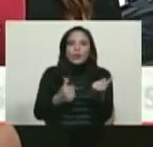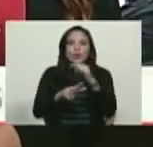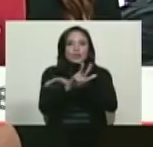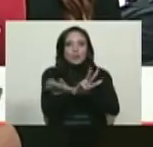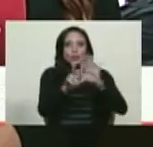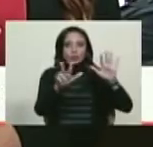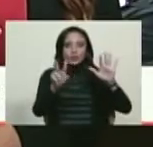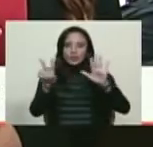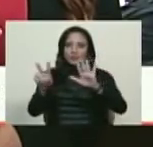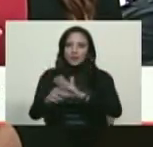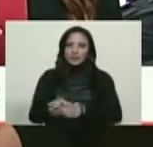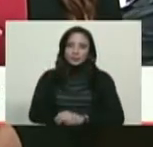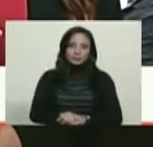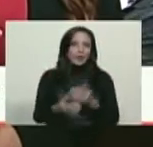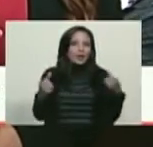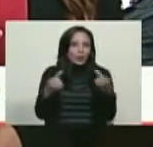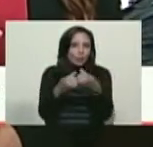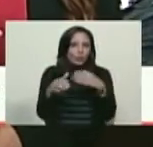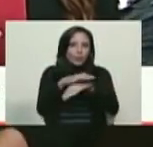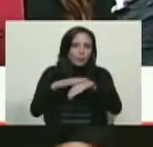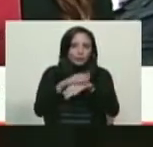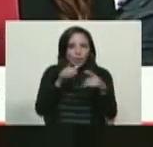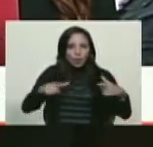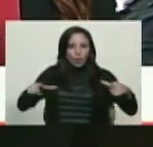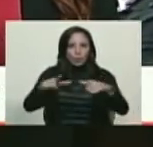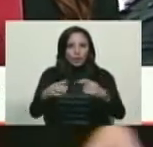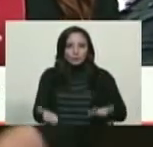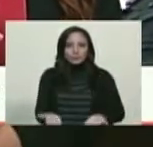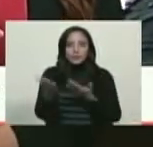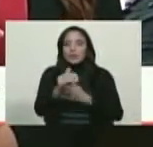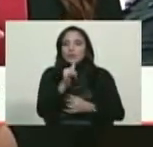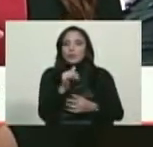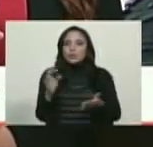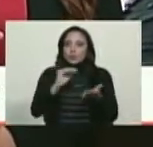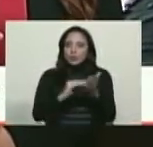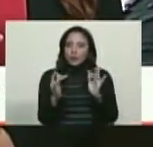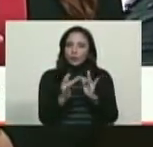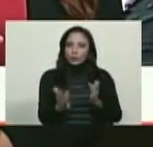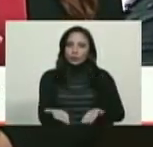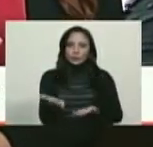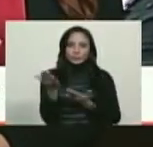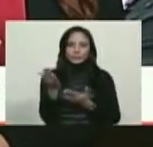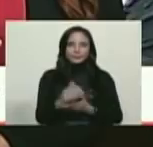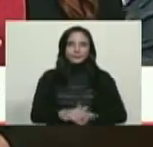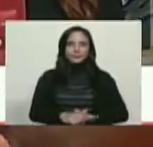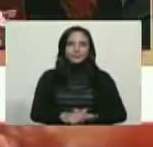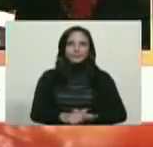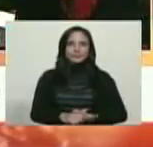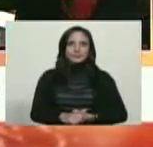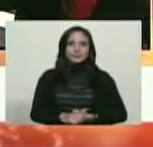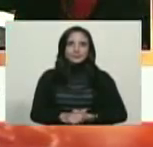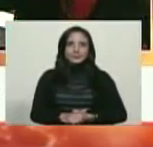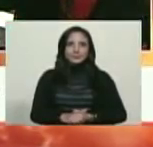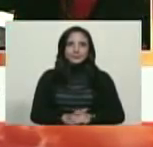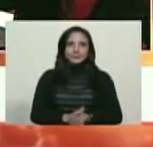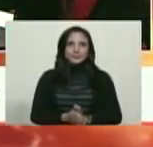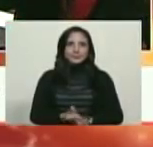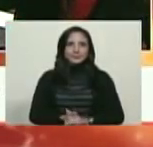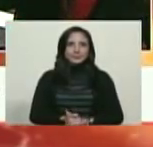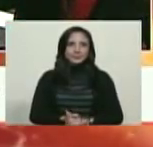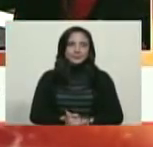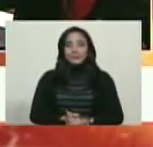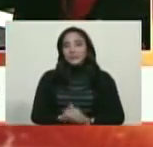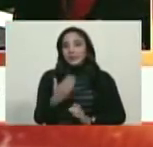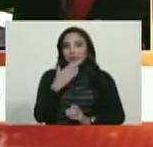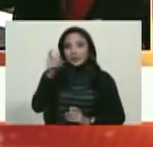Ministros 387 desde el Salón Néstor Kirchner. Con estos datos despedimos esta transmisión. Gracias a